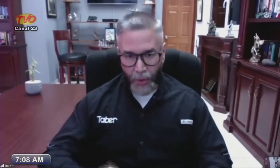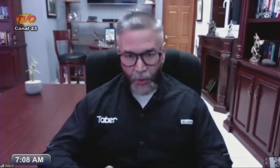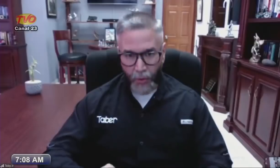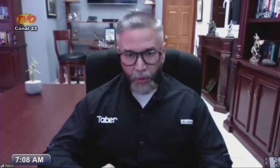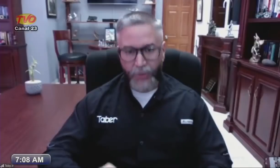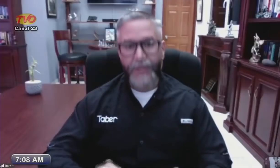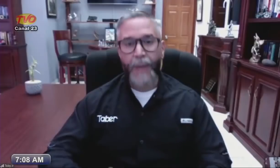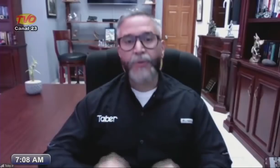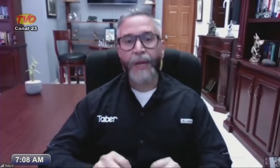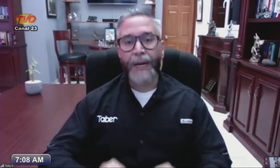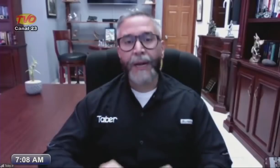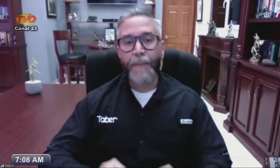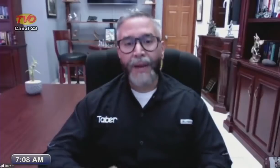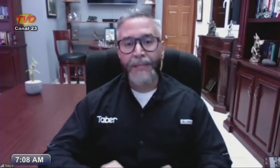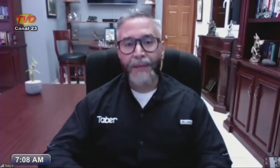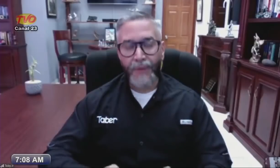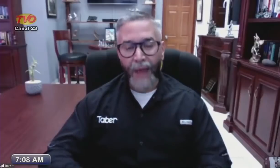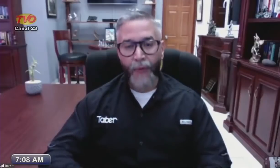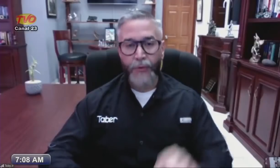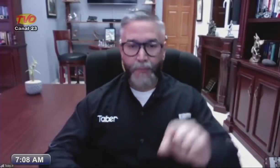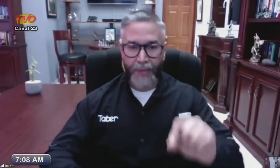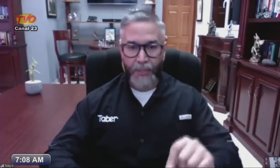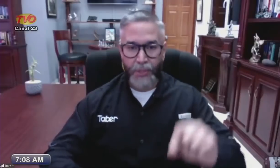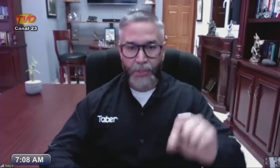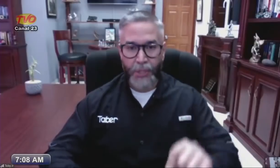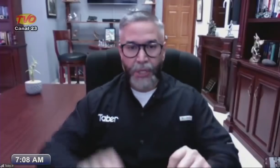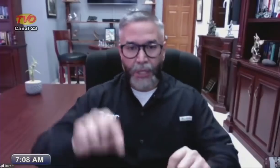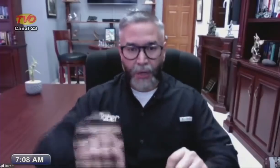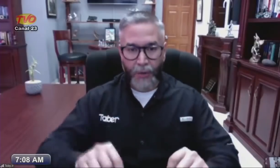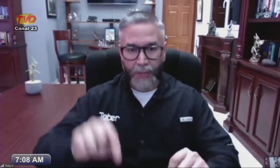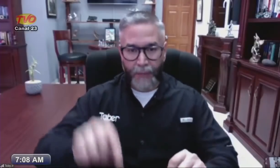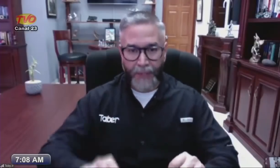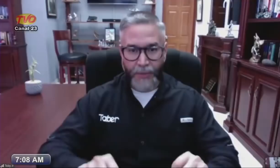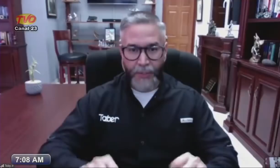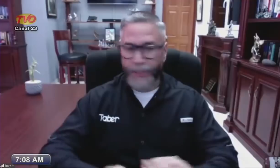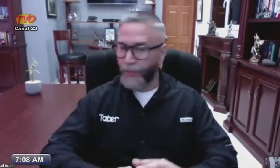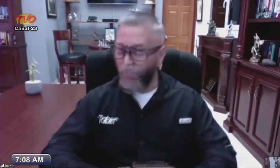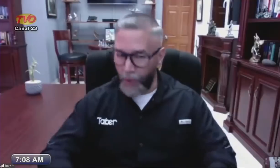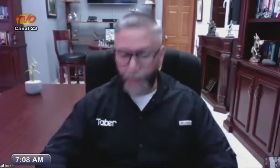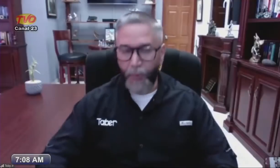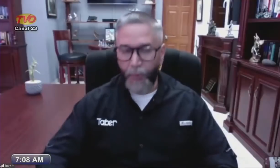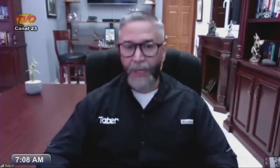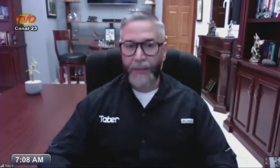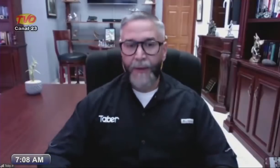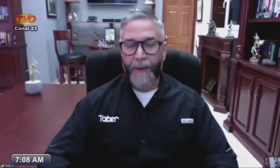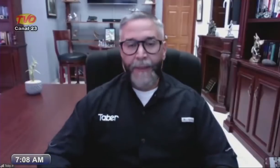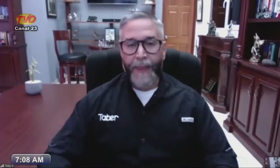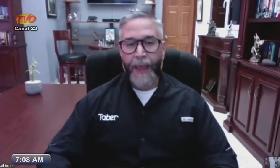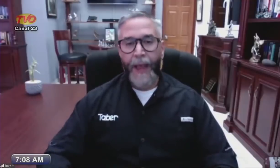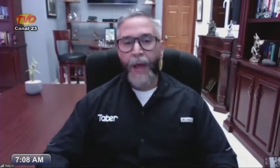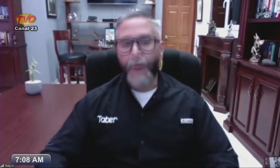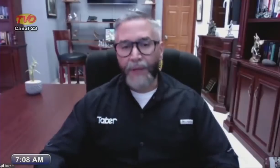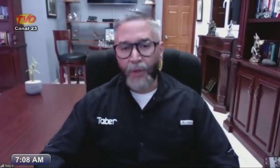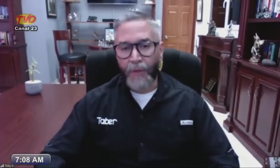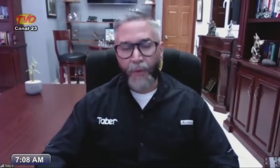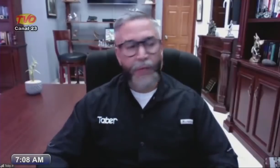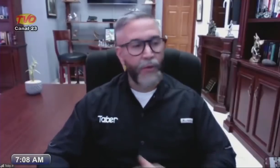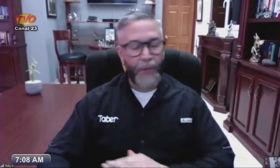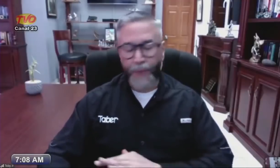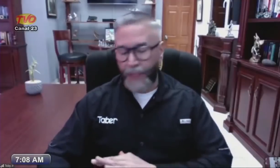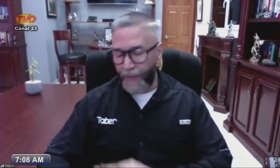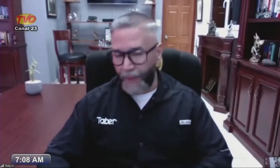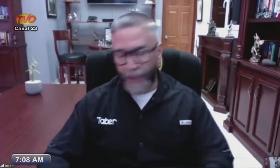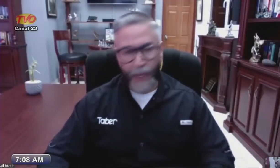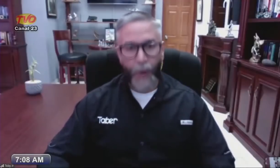usted y yo nos sintamos representados pesos y contrapesos eso es no importa que hay un partido favorito